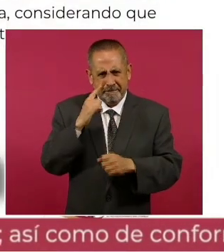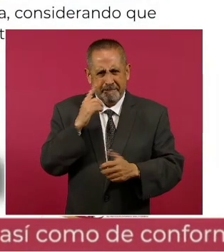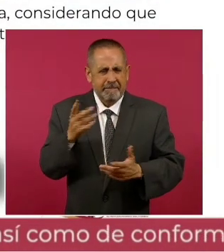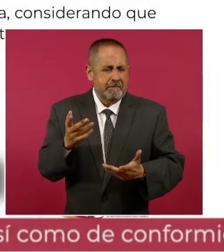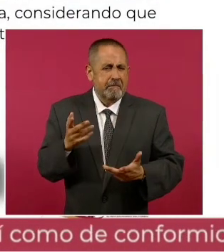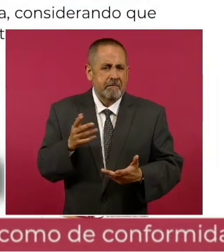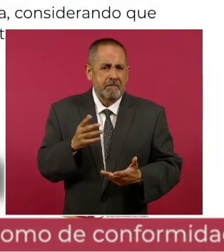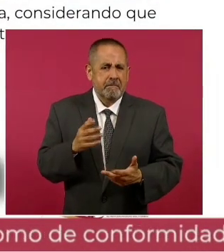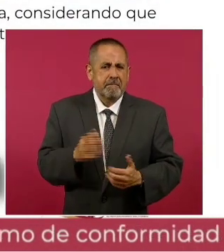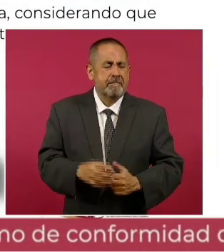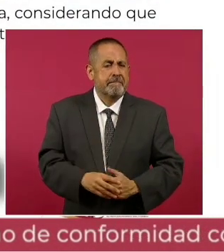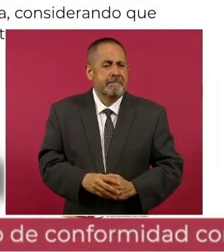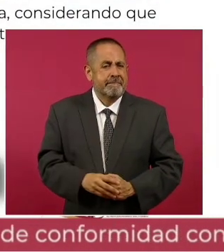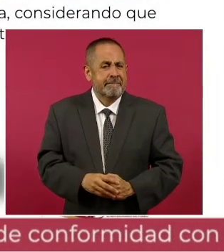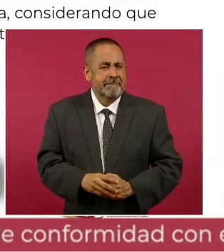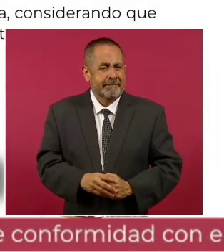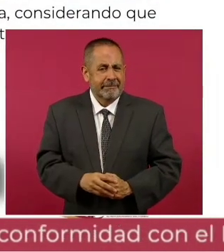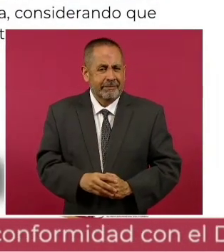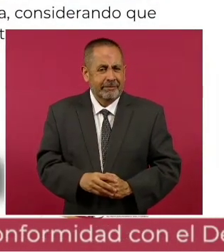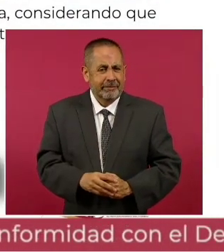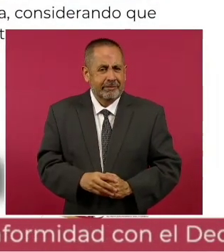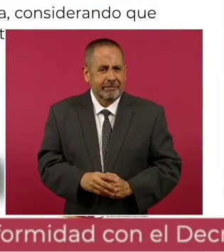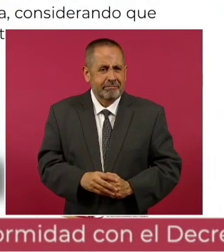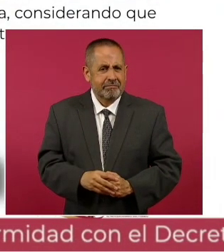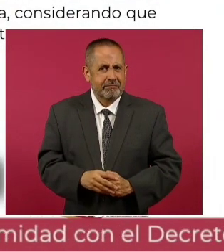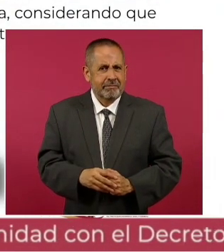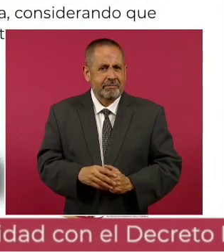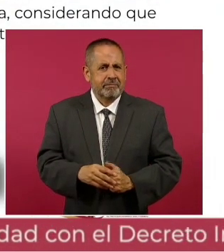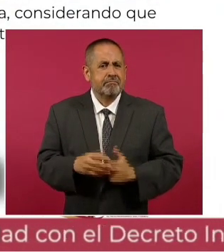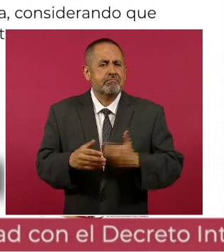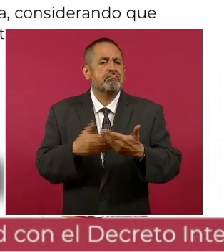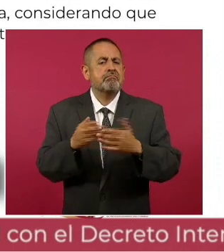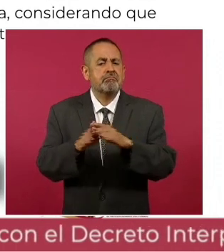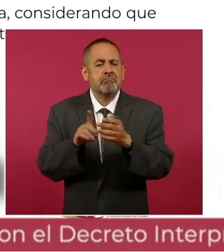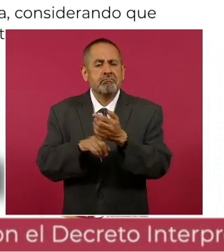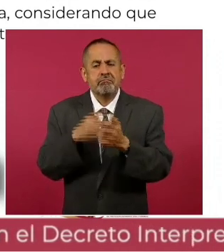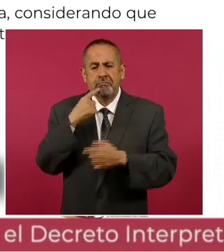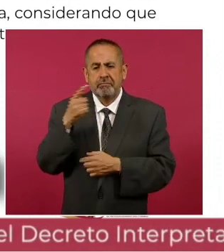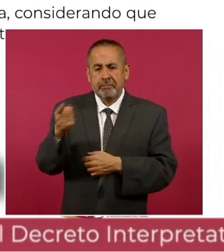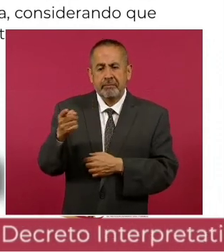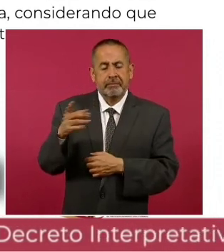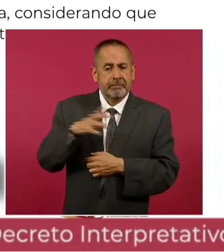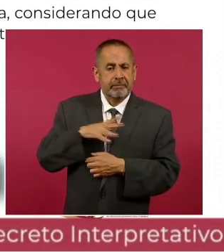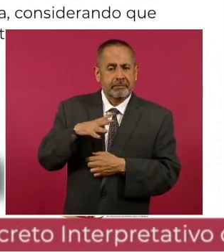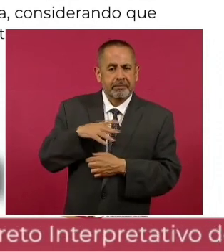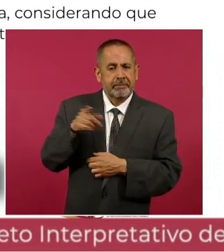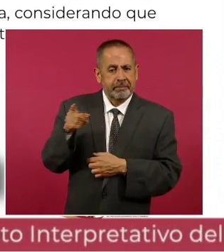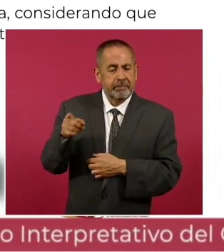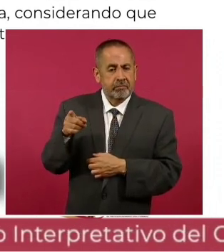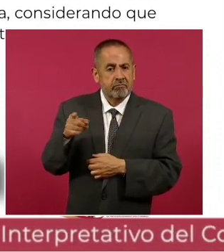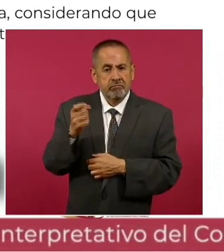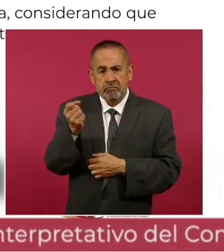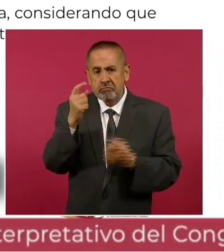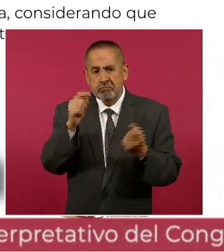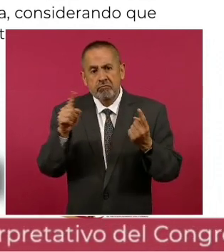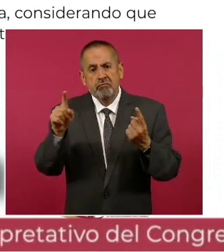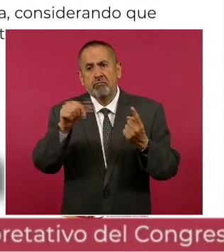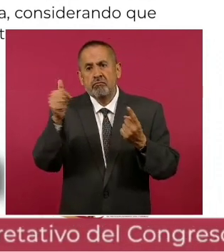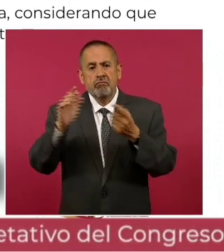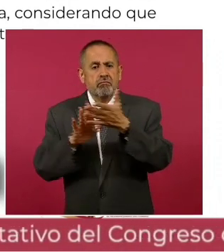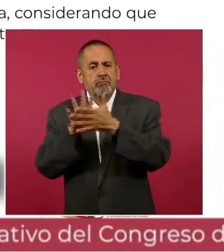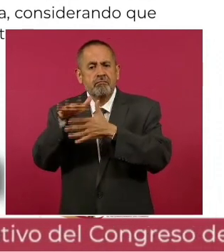expuesta a la parte del almacenamiento de la presa. Considera que se han tenido experiencias de éxito en otras